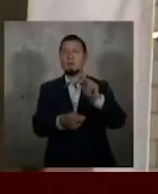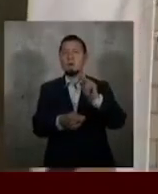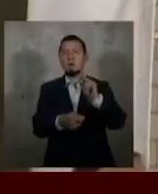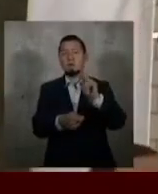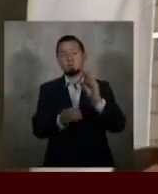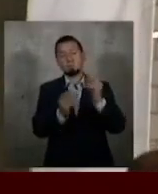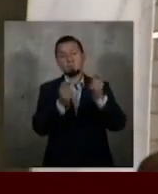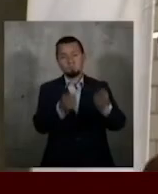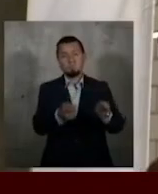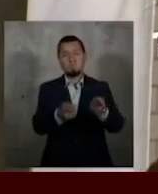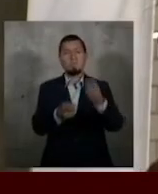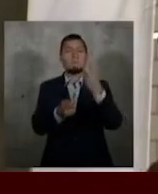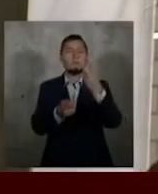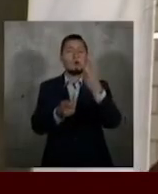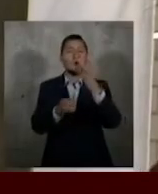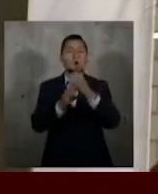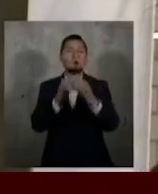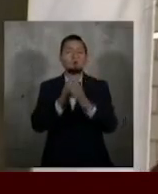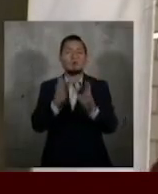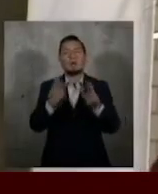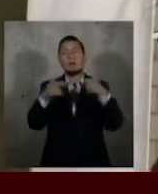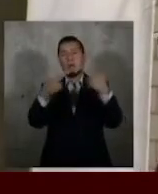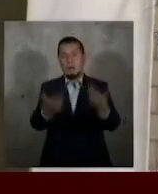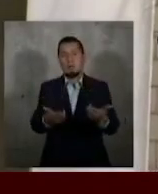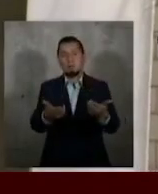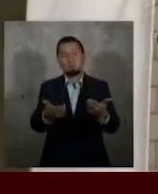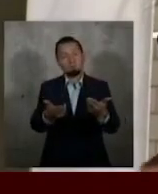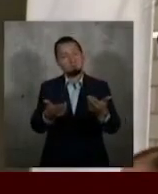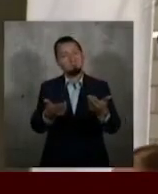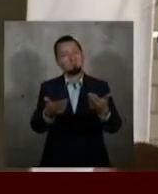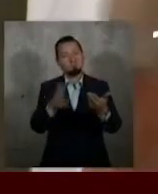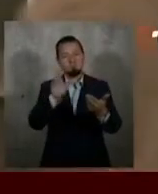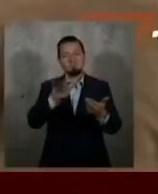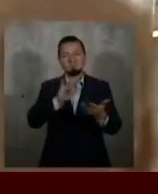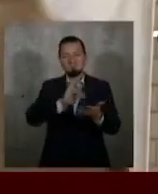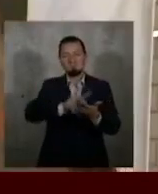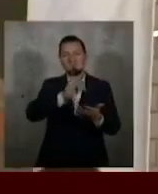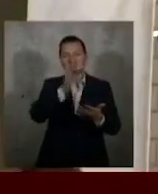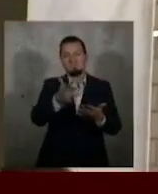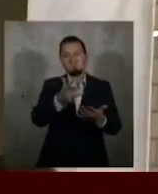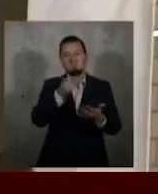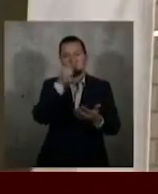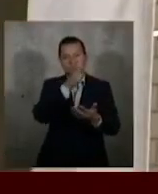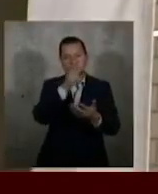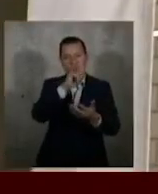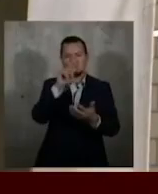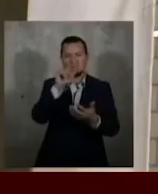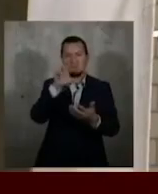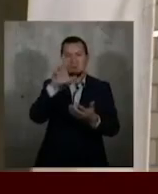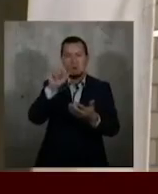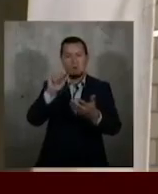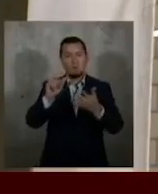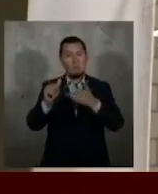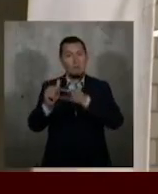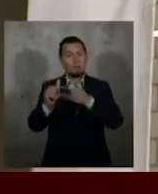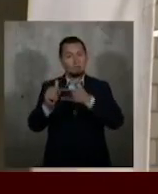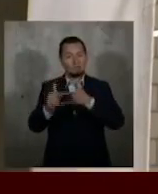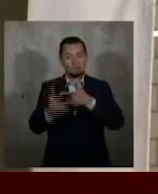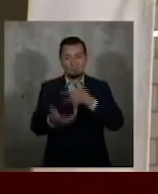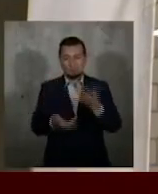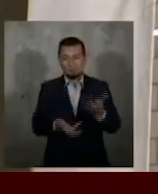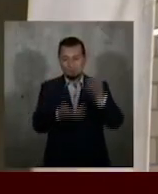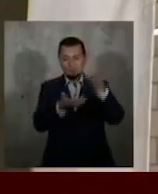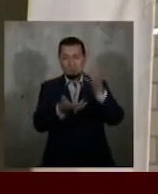el estado de Jalisco, pues hemos avanzado con apoyos fuera del gobierno.